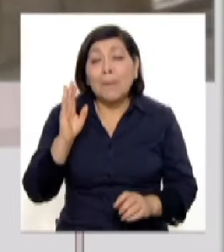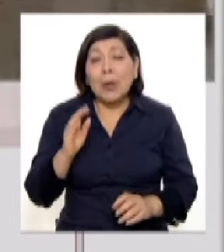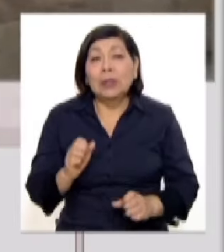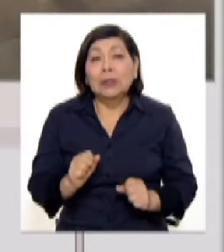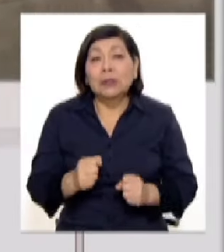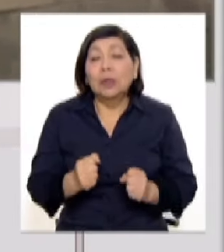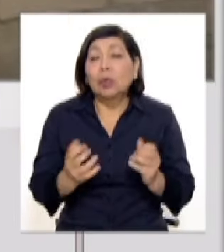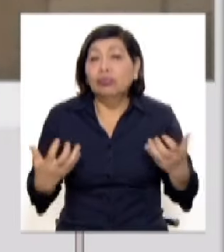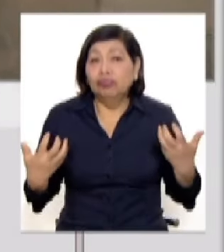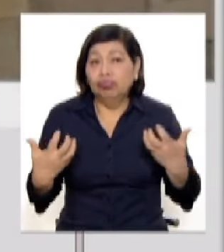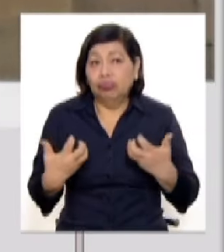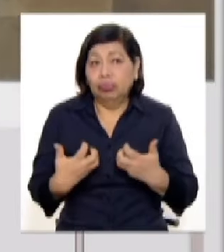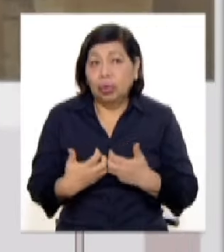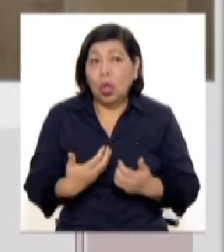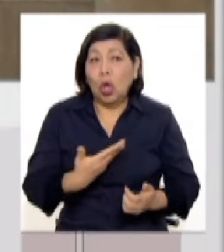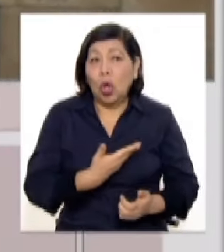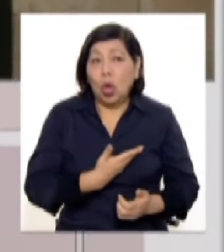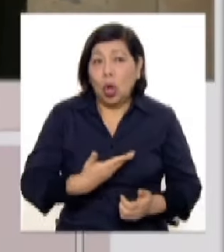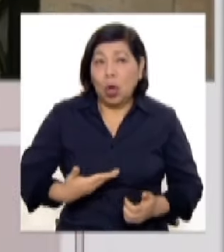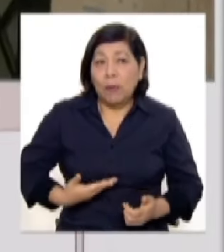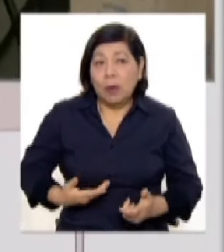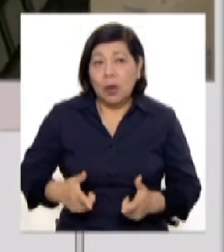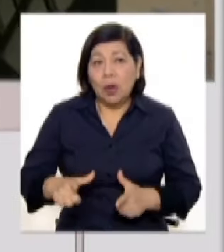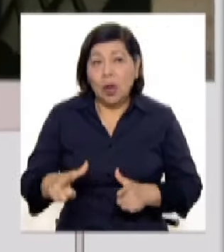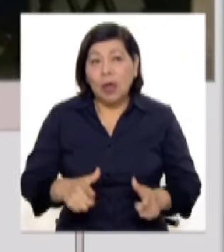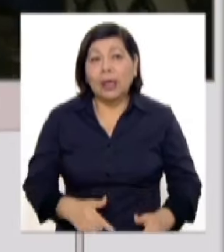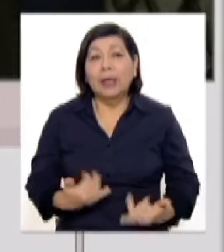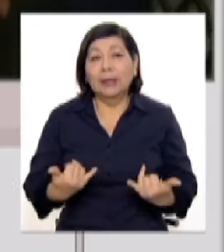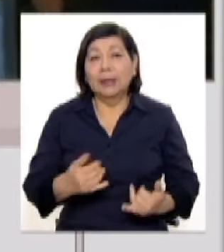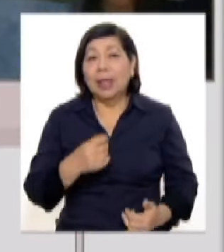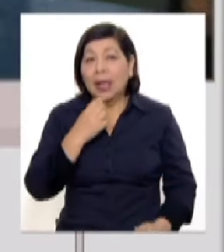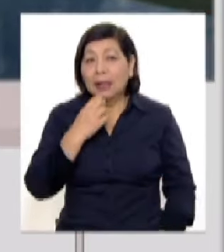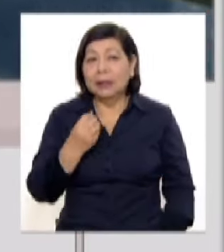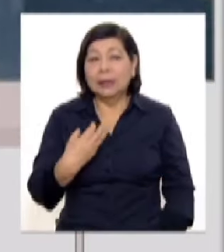Policía Nacional en coordinación también con el gobierno local. Muchísimas gracias por esta información.